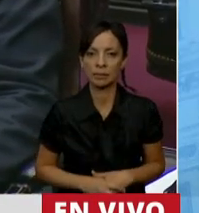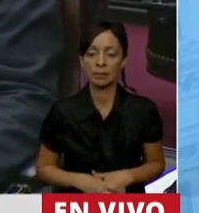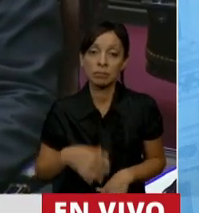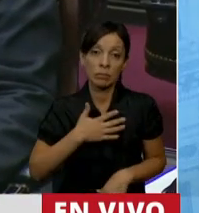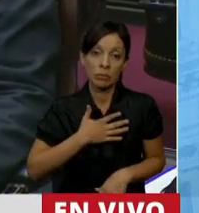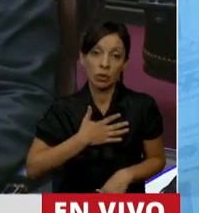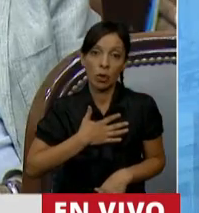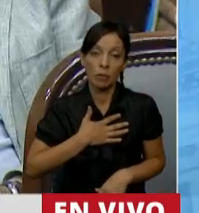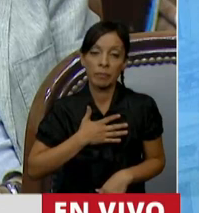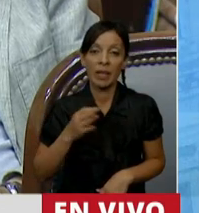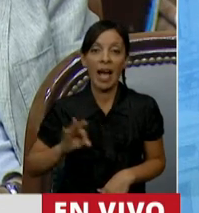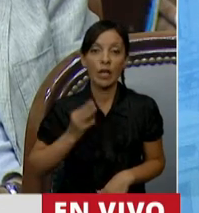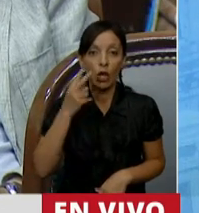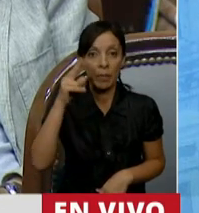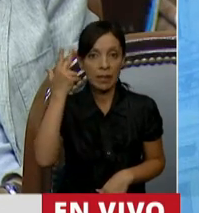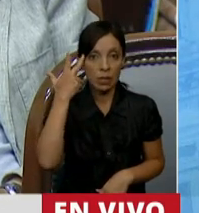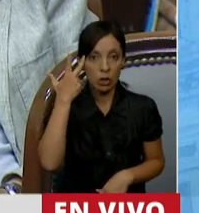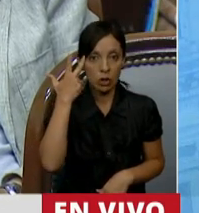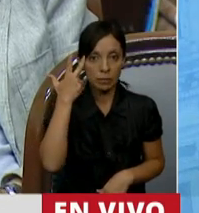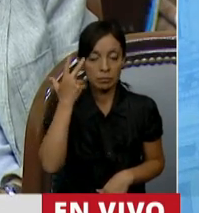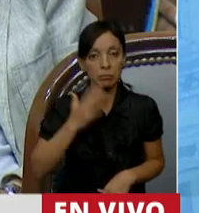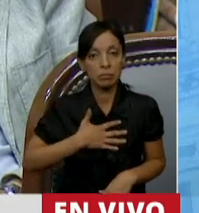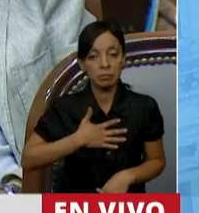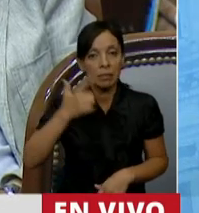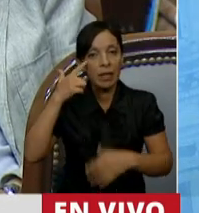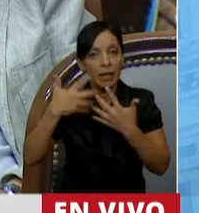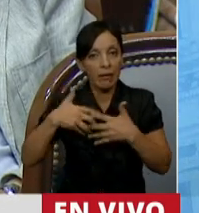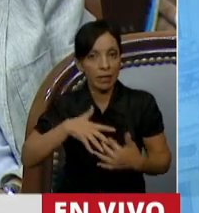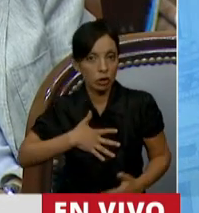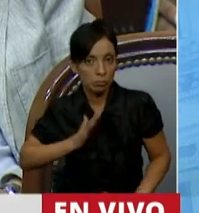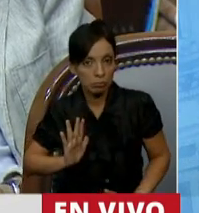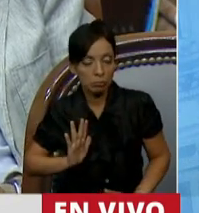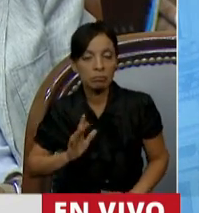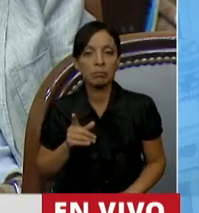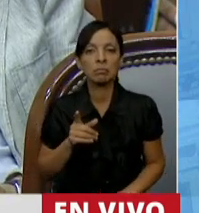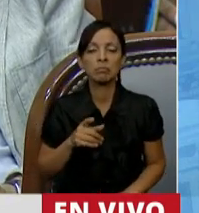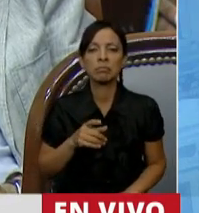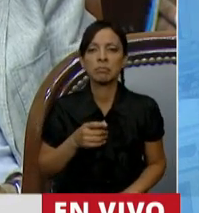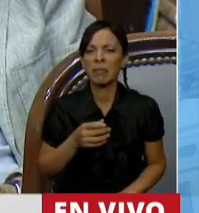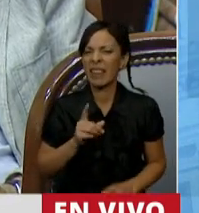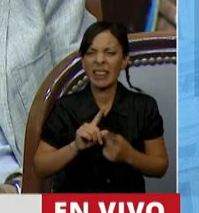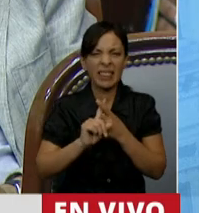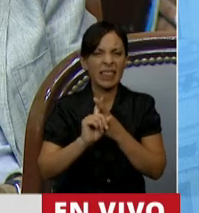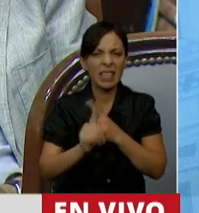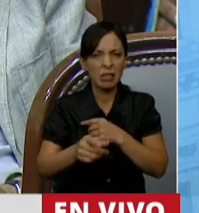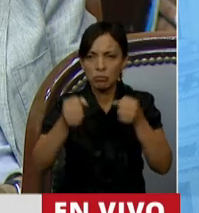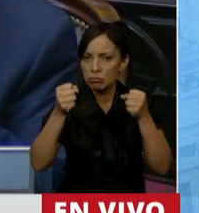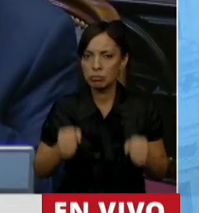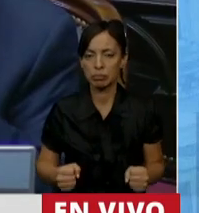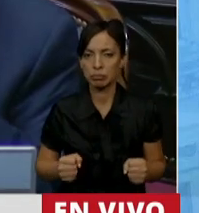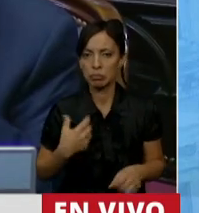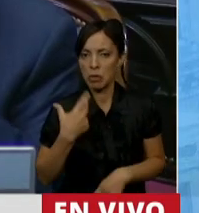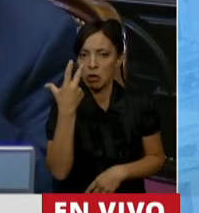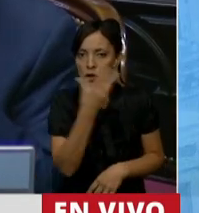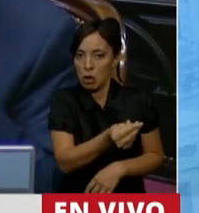señor presidente, el 2018 mi reflexión fue absolutamente convencida del rechazo